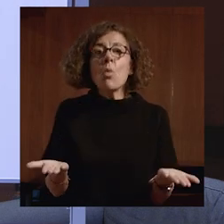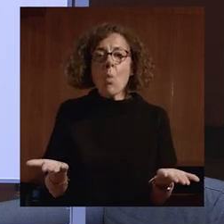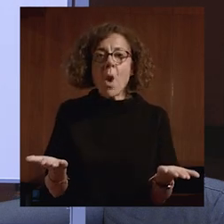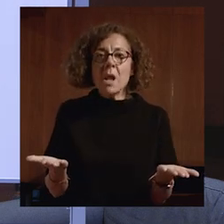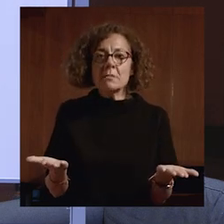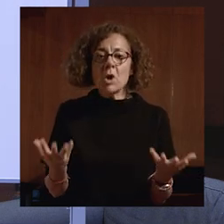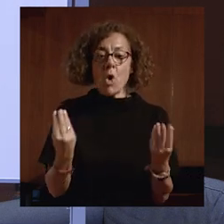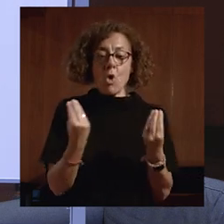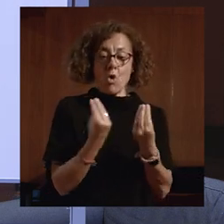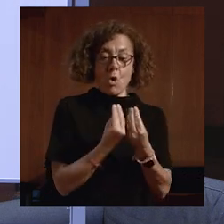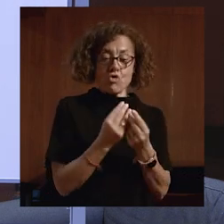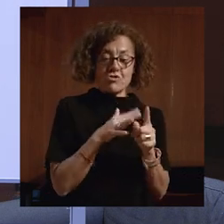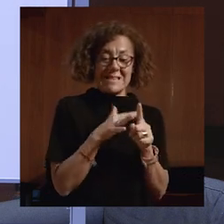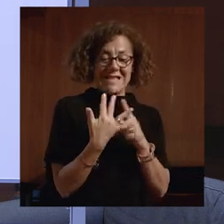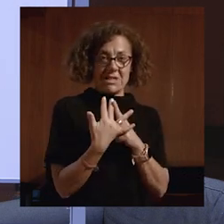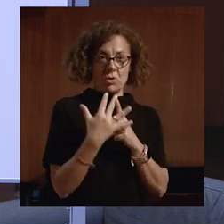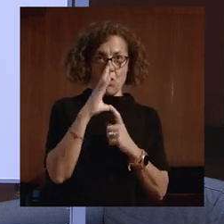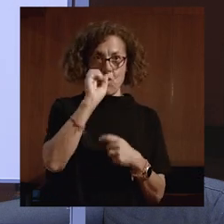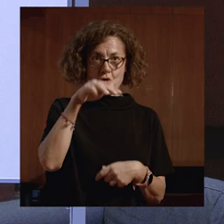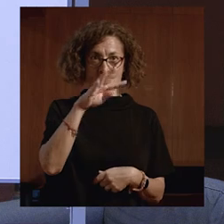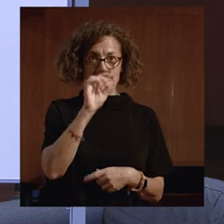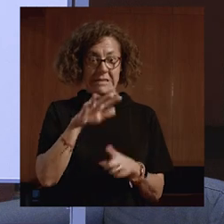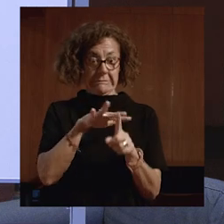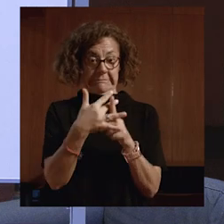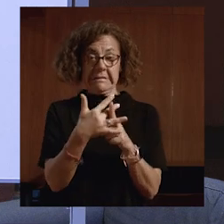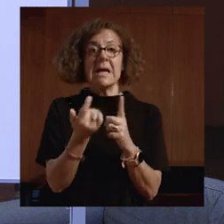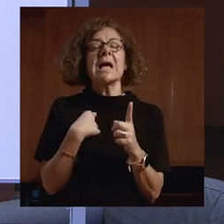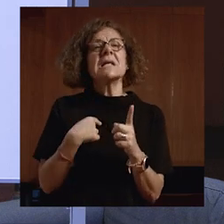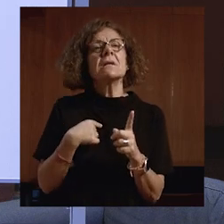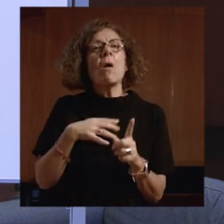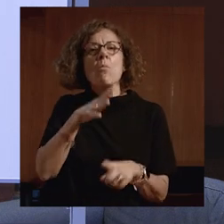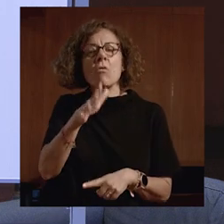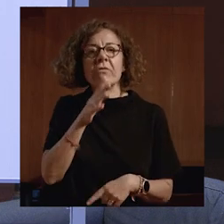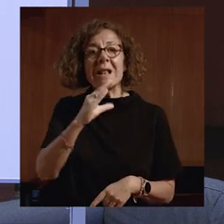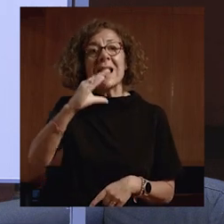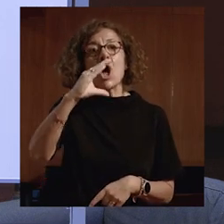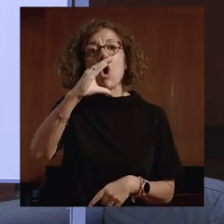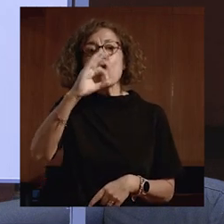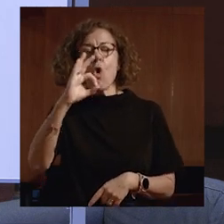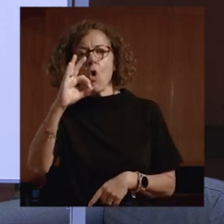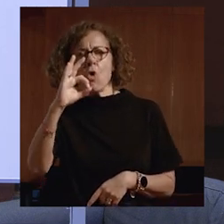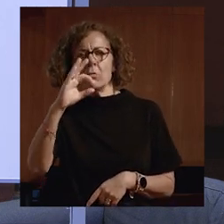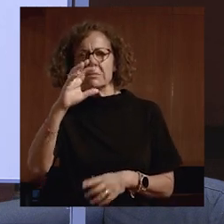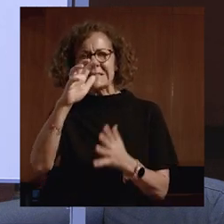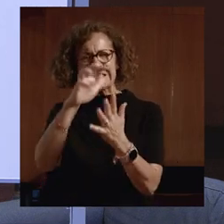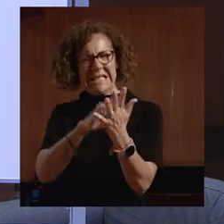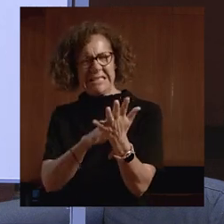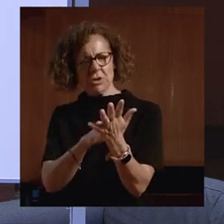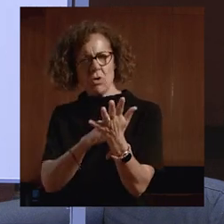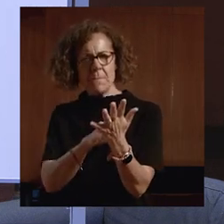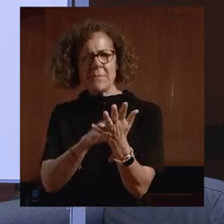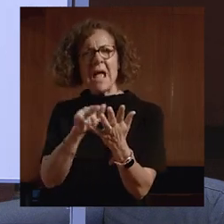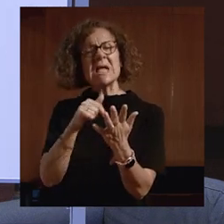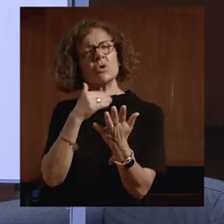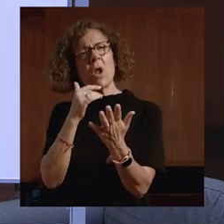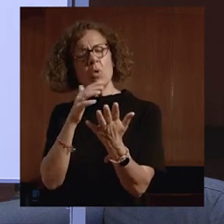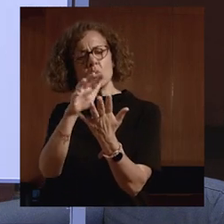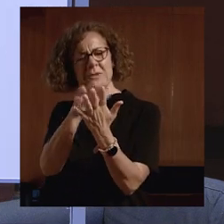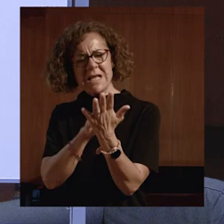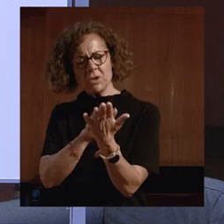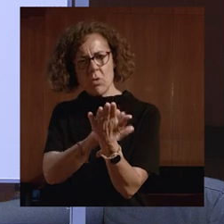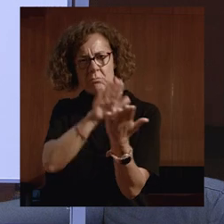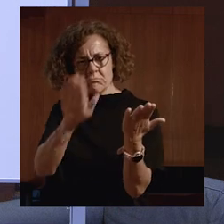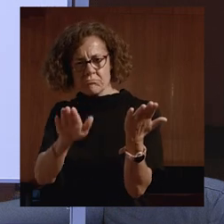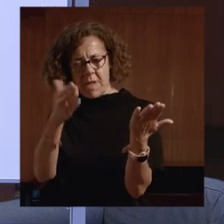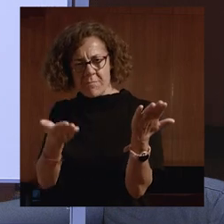el contexto, la circunstancia dada. El cotexto, que puede sonar un poco más raro, es tan fácil como un texto que está al lado del texto